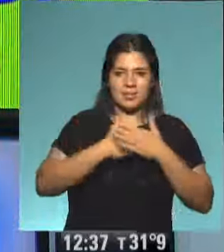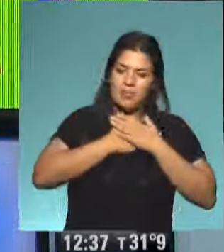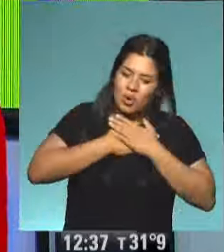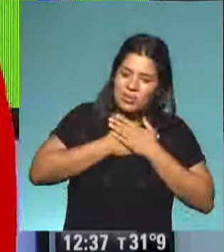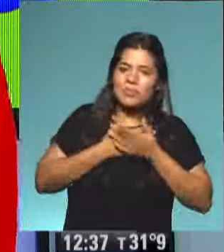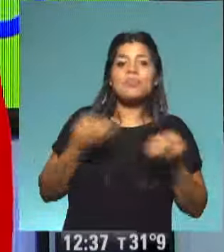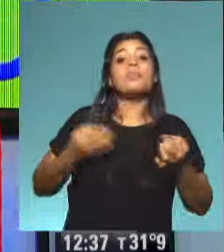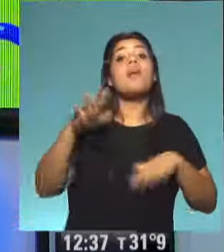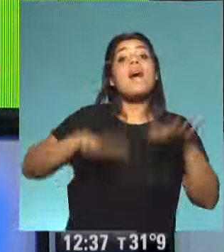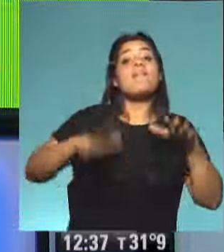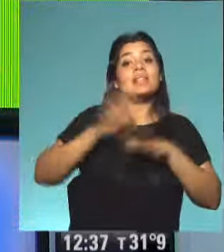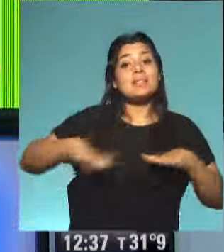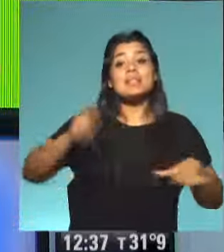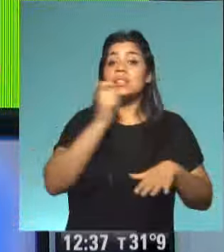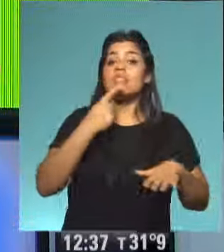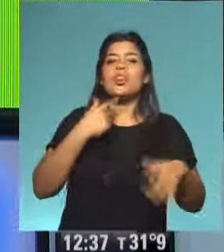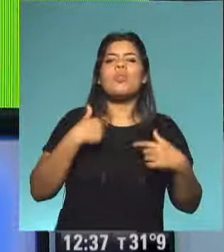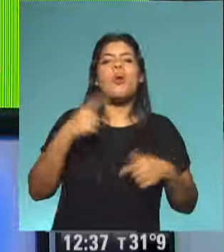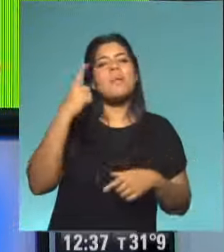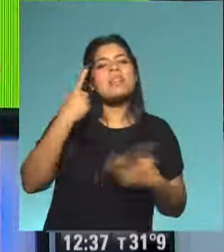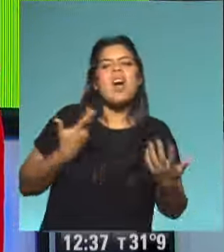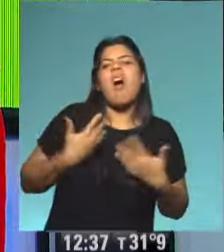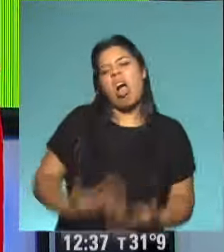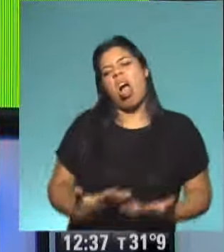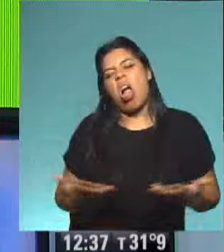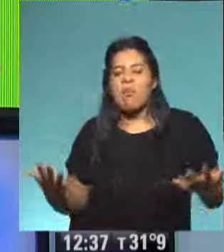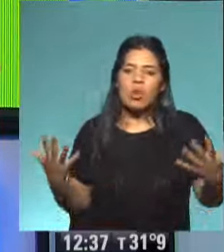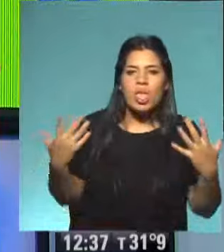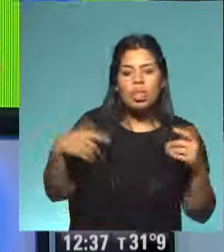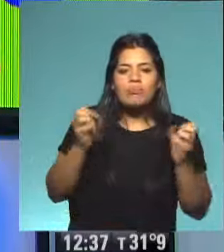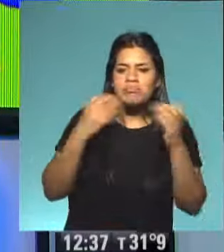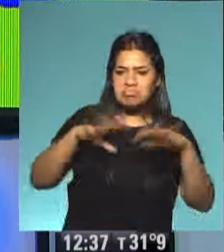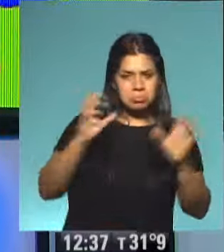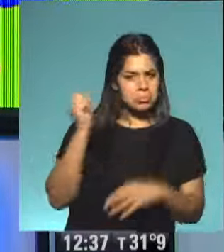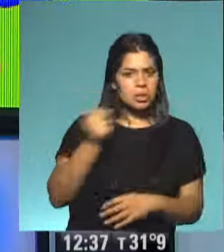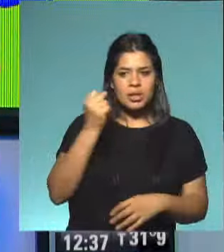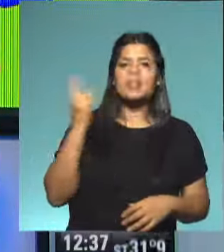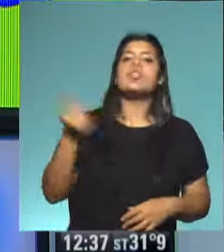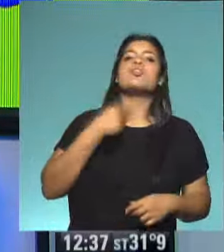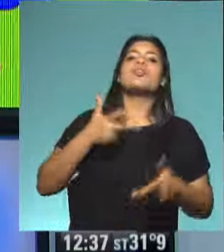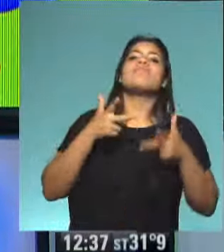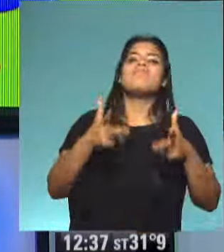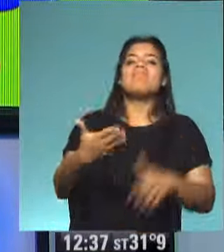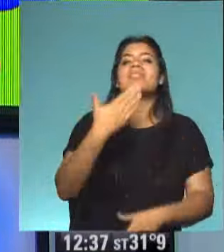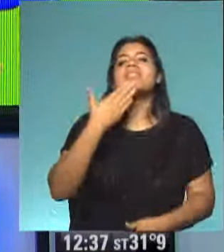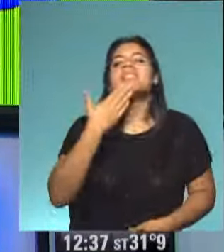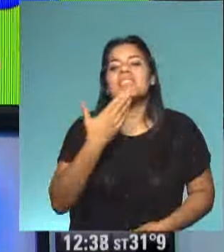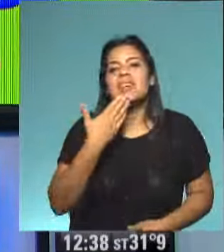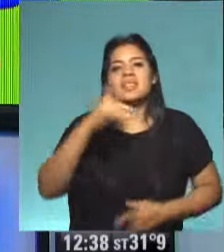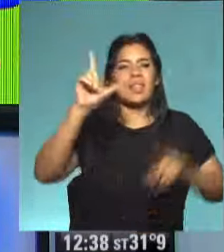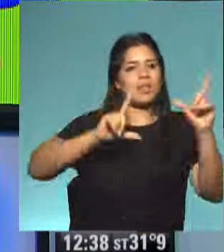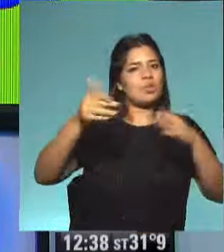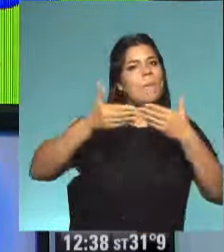los chicos y a las chicas a veces se les hace un poquito un plomo esto, pero es muy importante que sí. Nosotros tenemos que agradecerle a toda la TV pública, a toda la